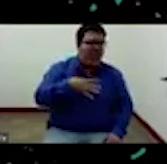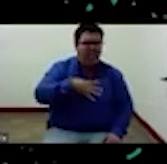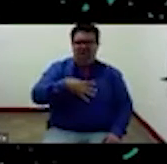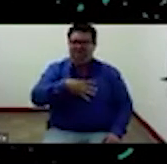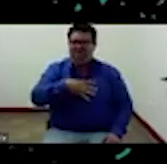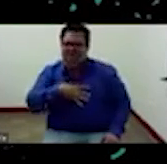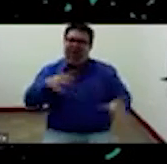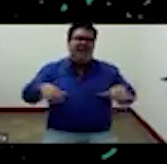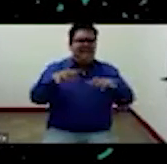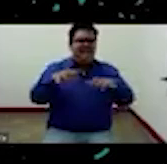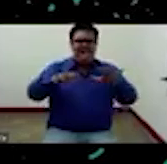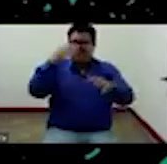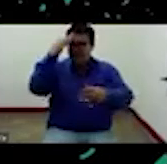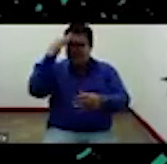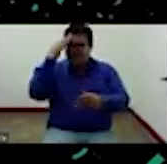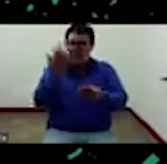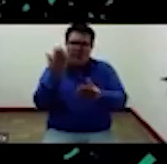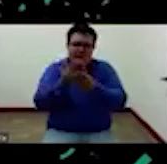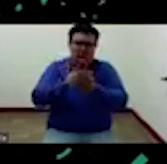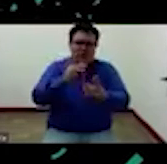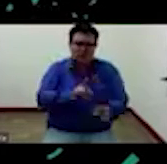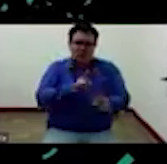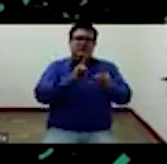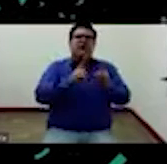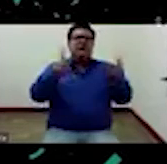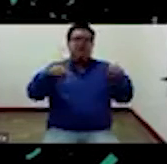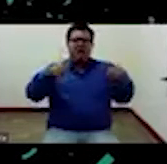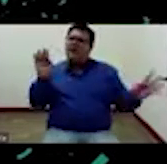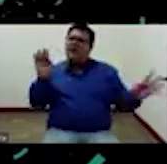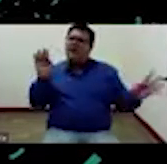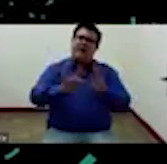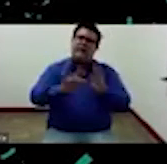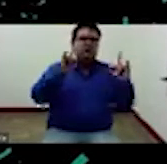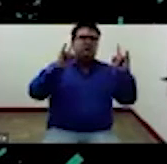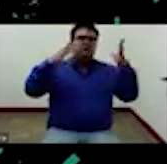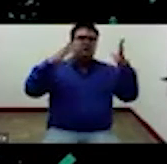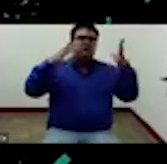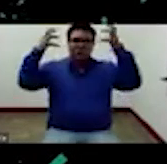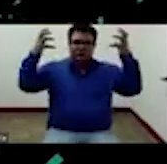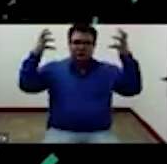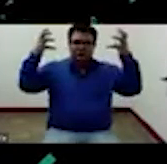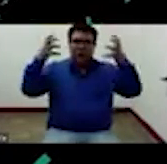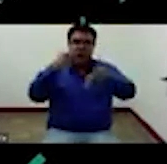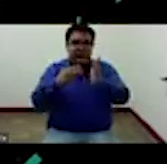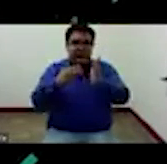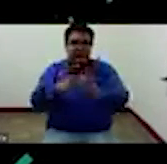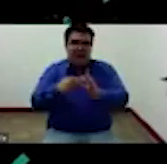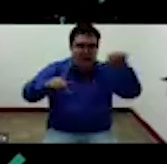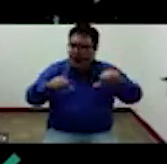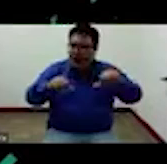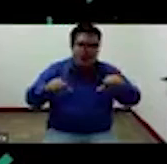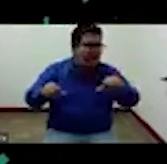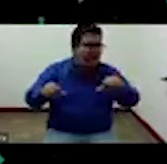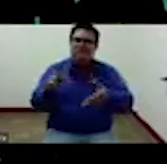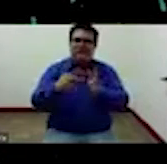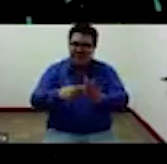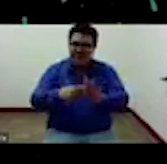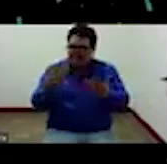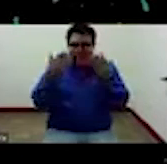del archivo, a los transeúntes, etcétera. Pero bueno, de eso se trataba, de producir un efecto